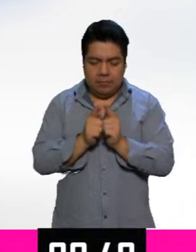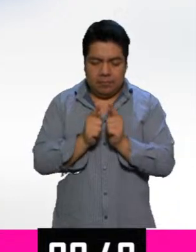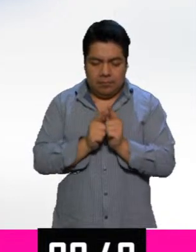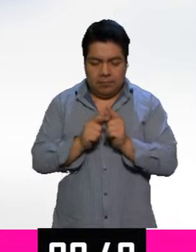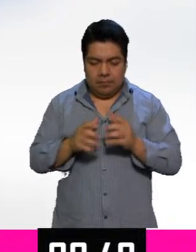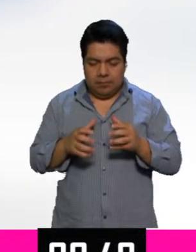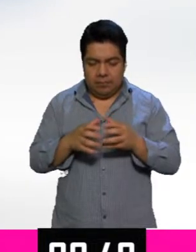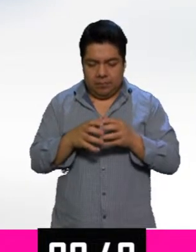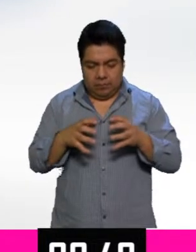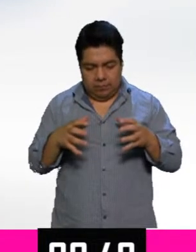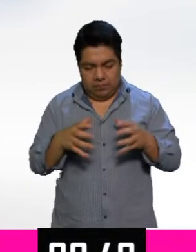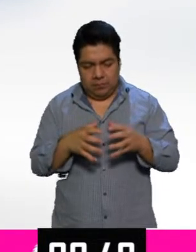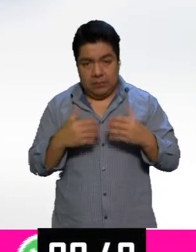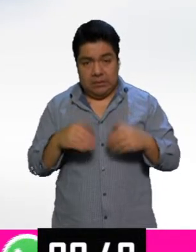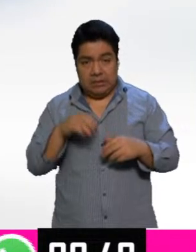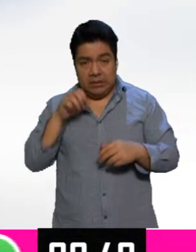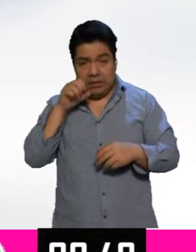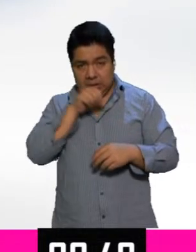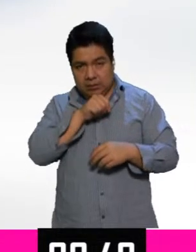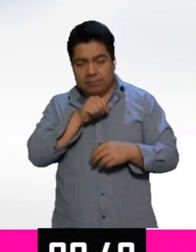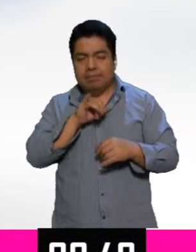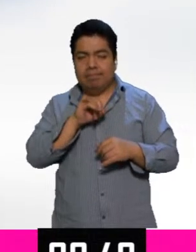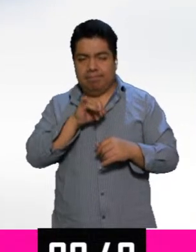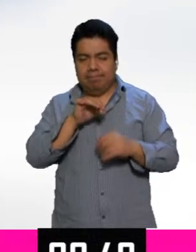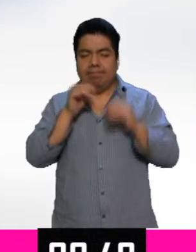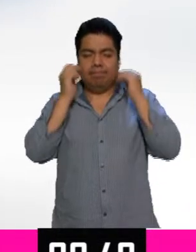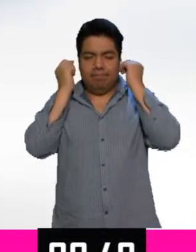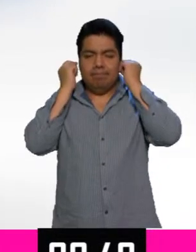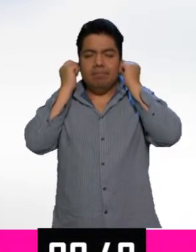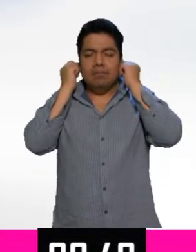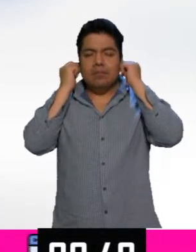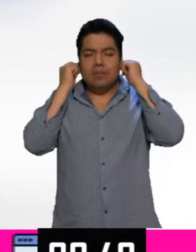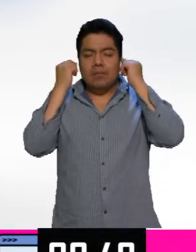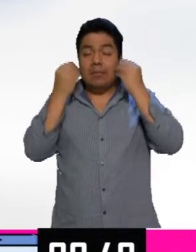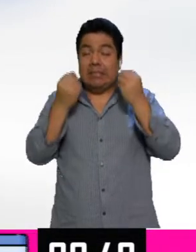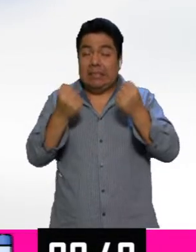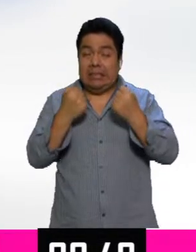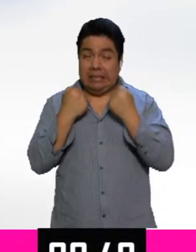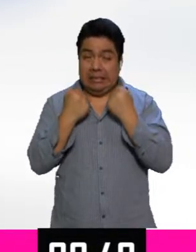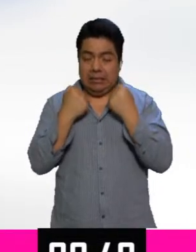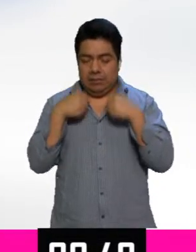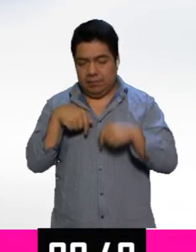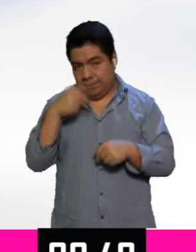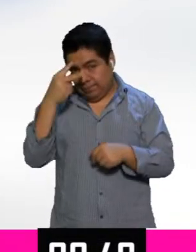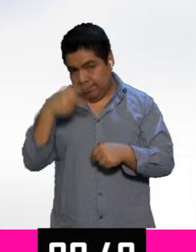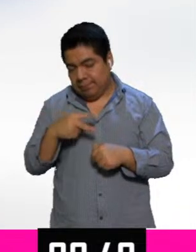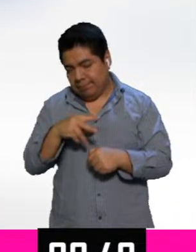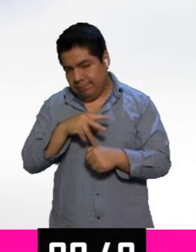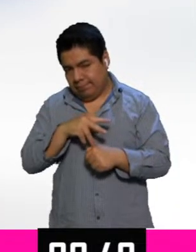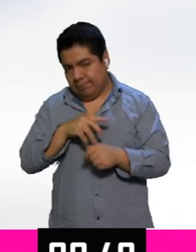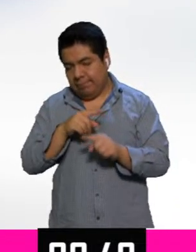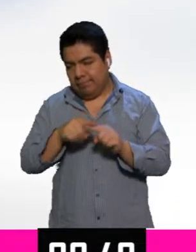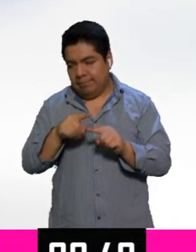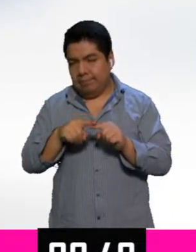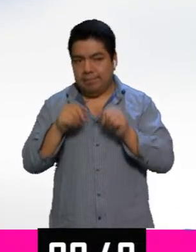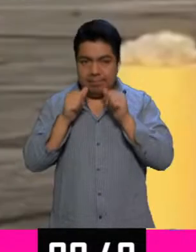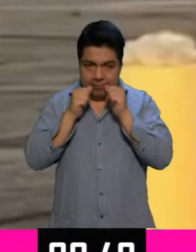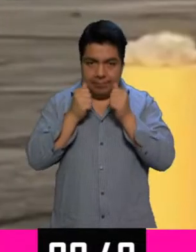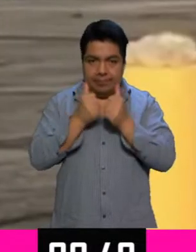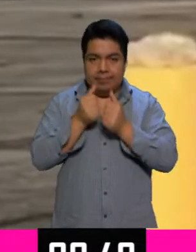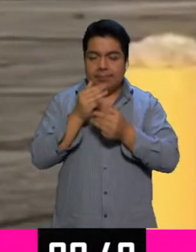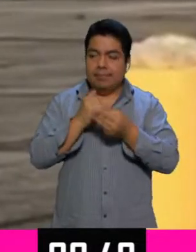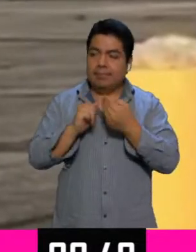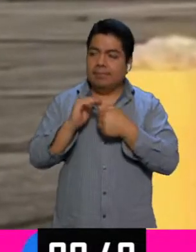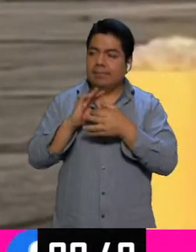una organización criminal, pues poderosa en México y con asociaciones en el